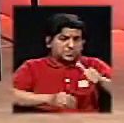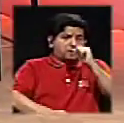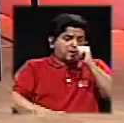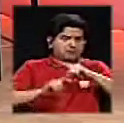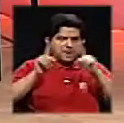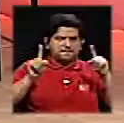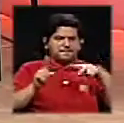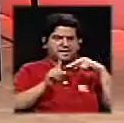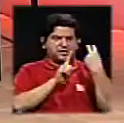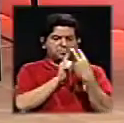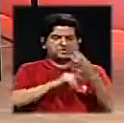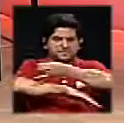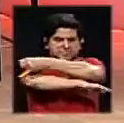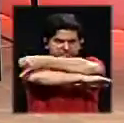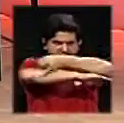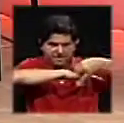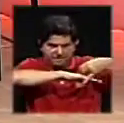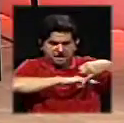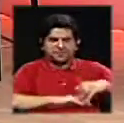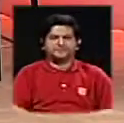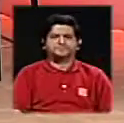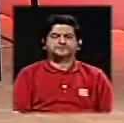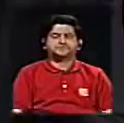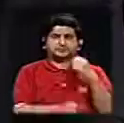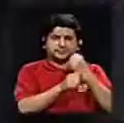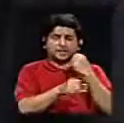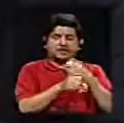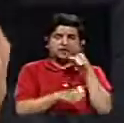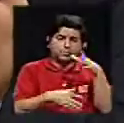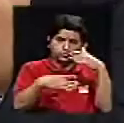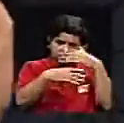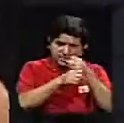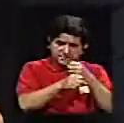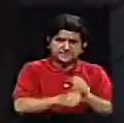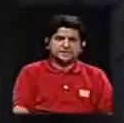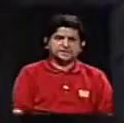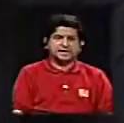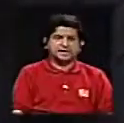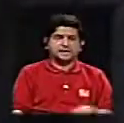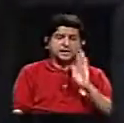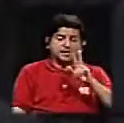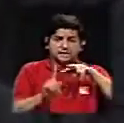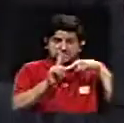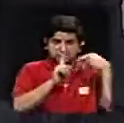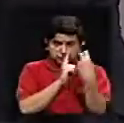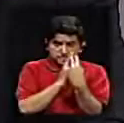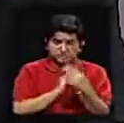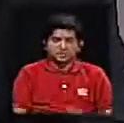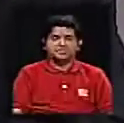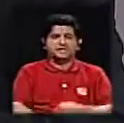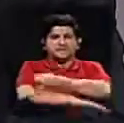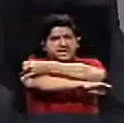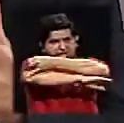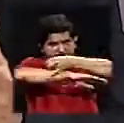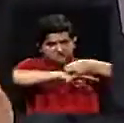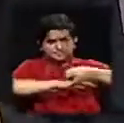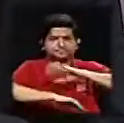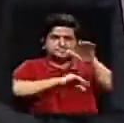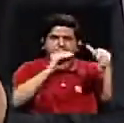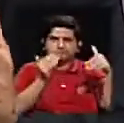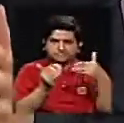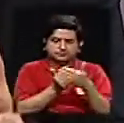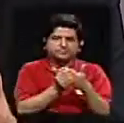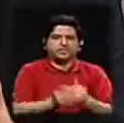punto de vista de la ingeniería, del trabajo que ustedes hacen, y además desde esa perspectiva de que en ingeniería todo